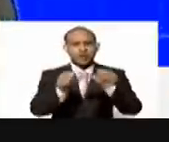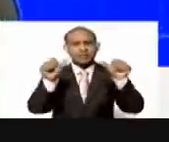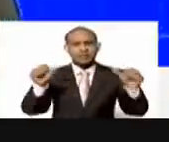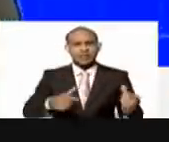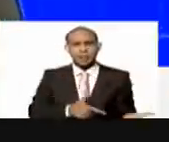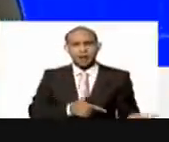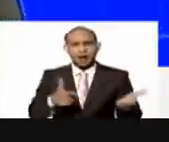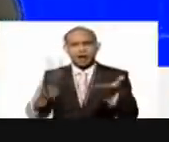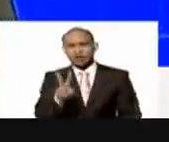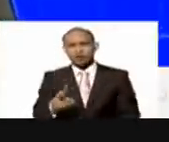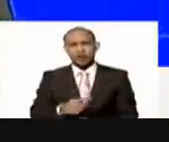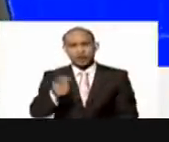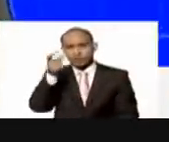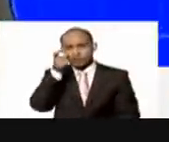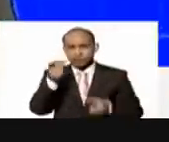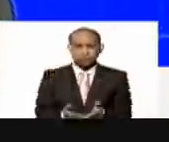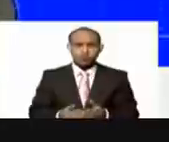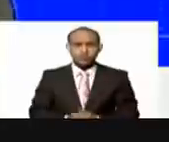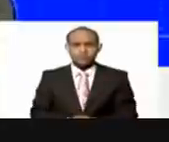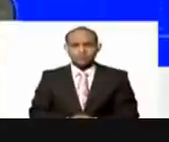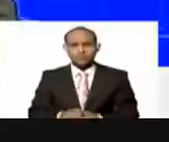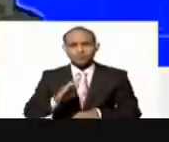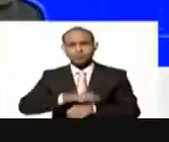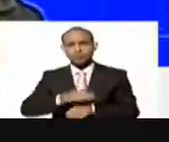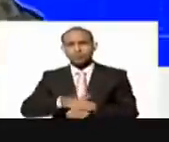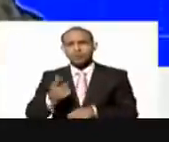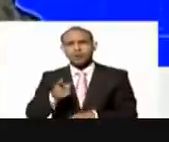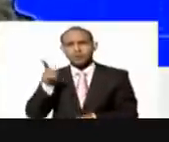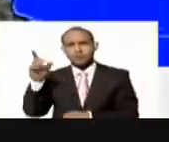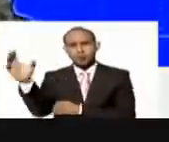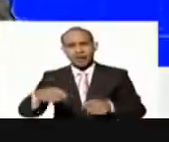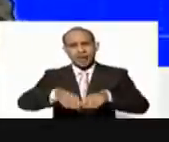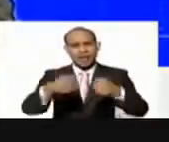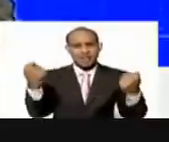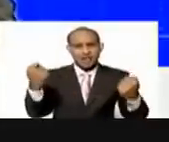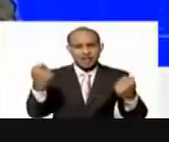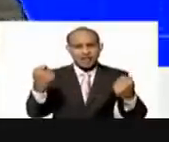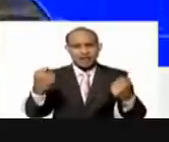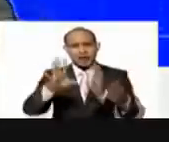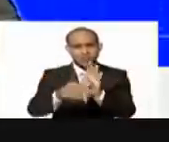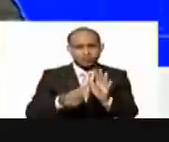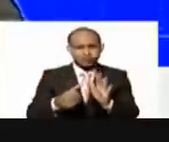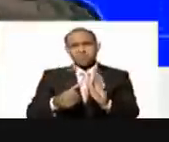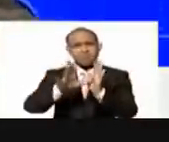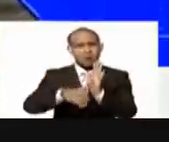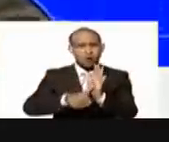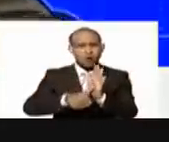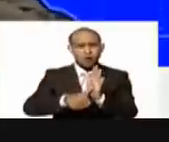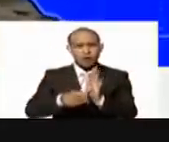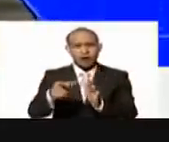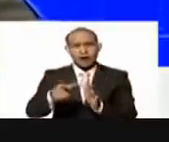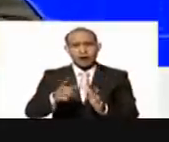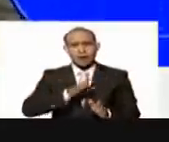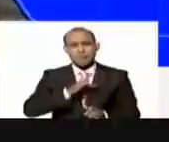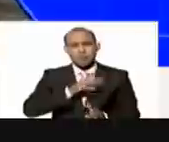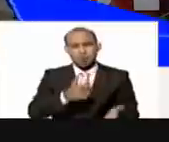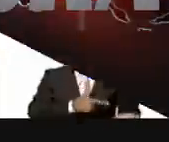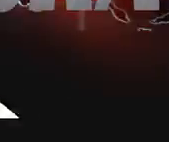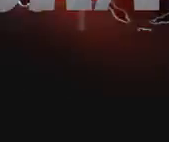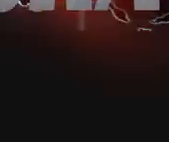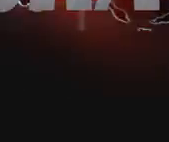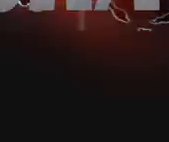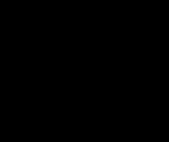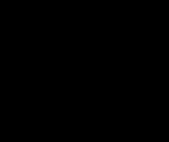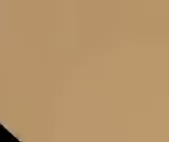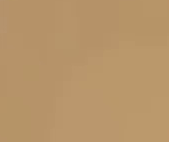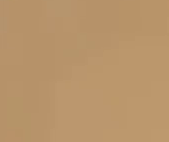de armas de Venezuela. Mosca a todo el mundo, pues, porque ellos quieren dañar, sabotear y robar buena parte del sistema de